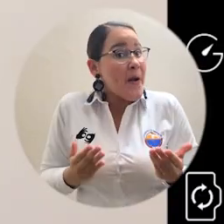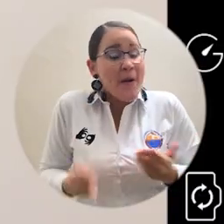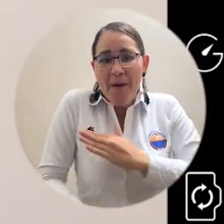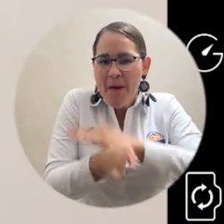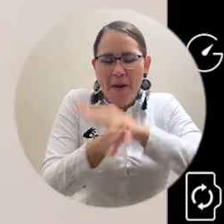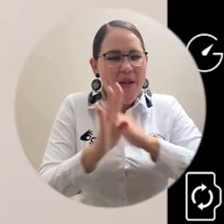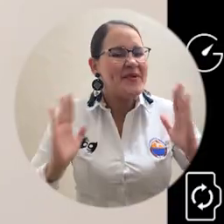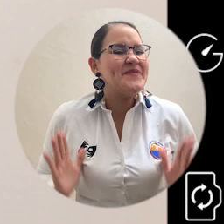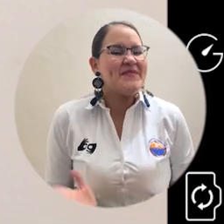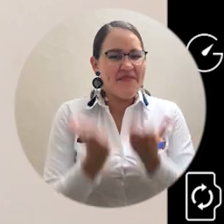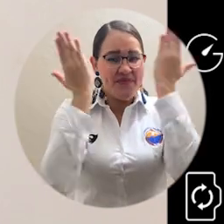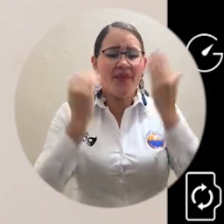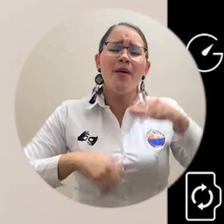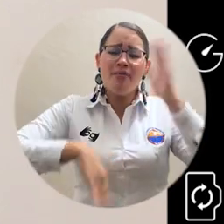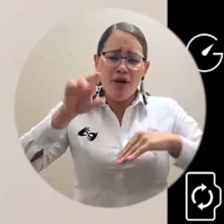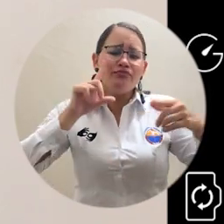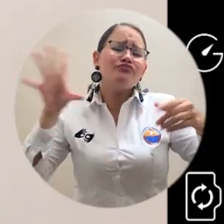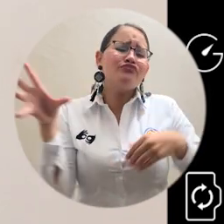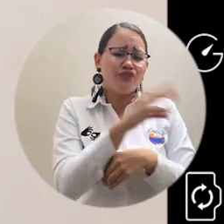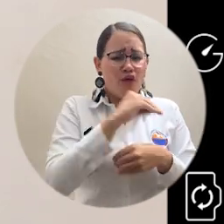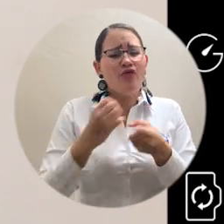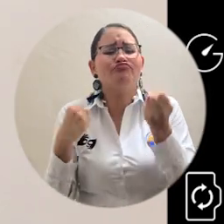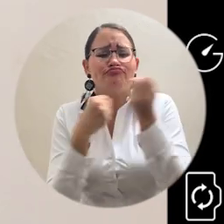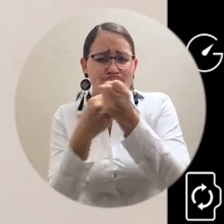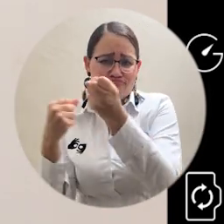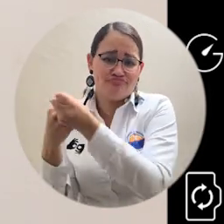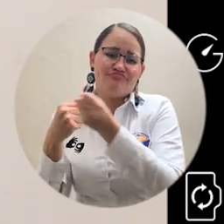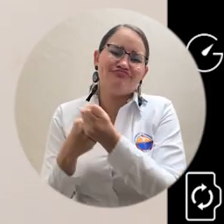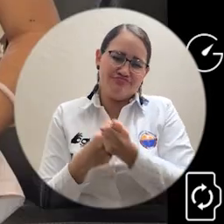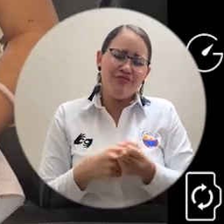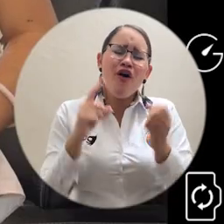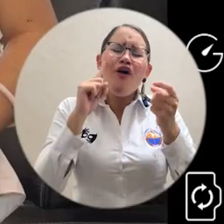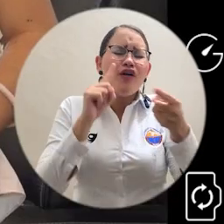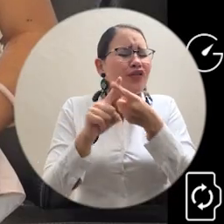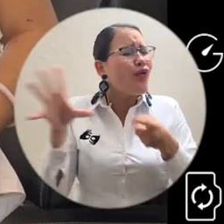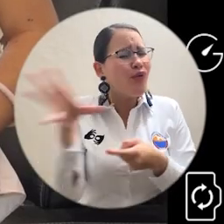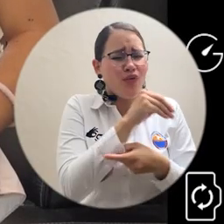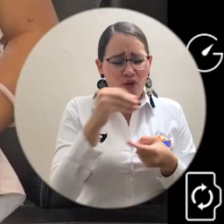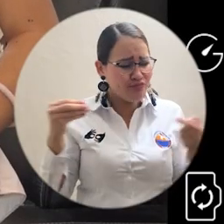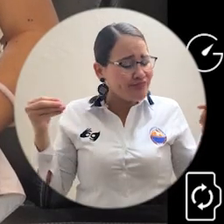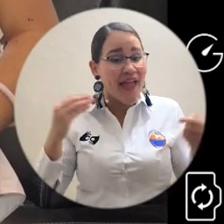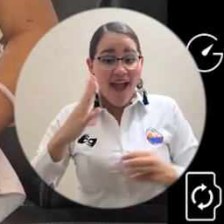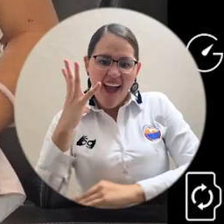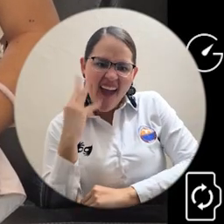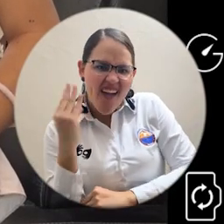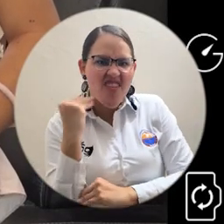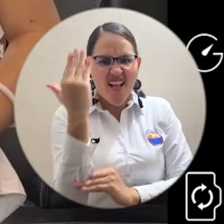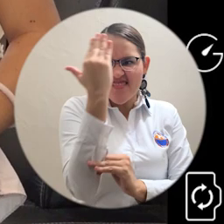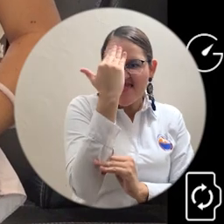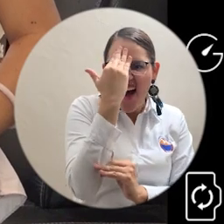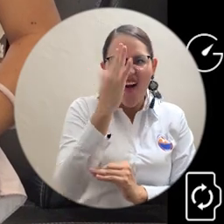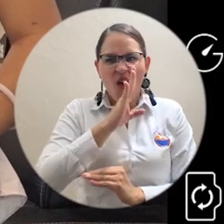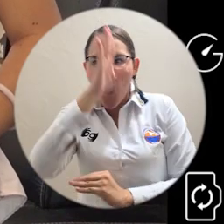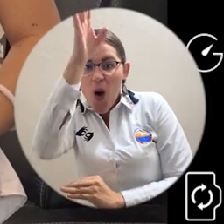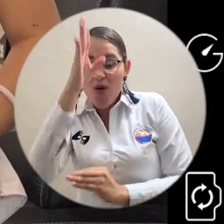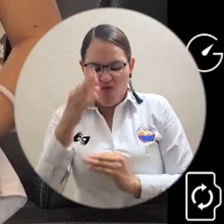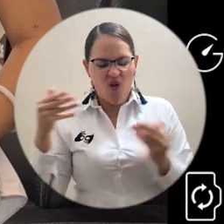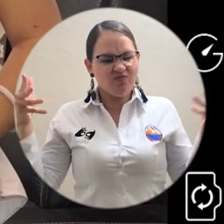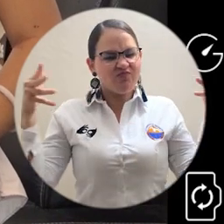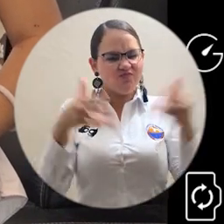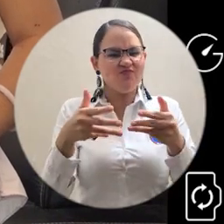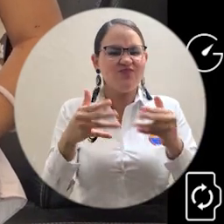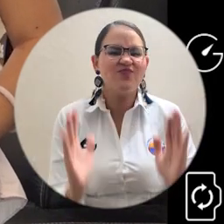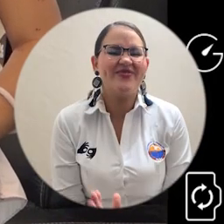Nuestra universidad sigue avanzando hacia un futuro en el que haya espacio para todos, un mundo en el que todos podamos aportar desde nuestras experiencias